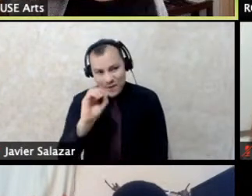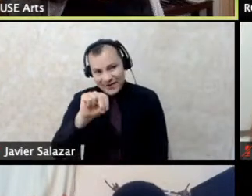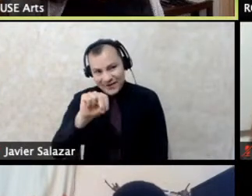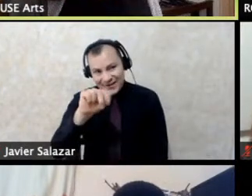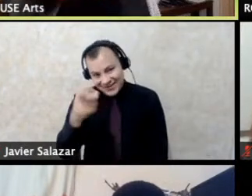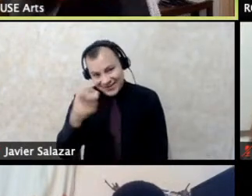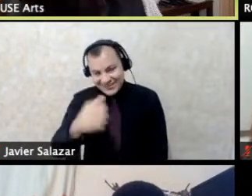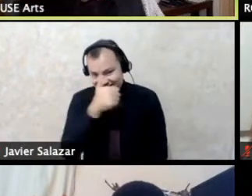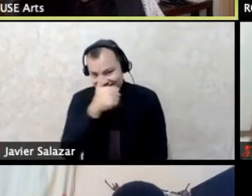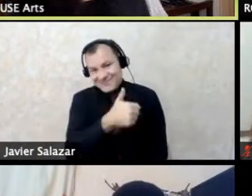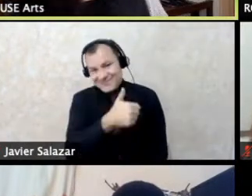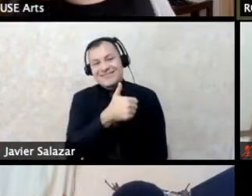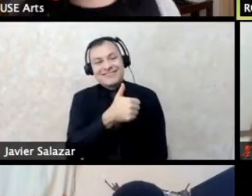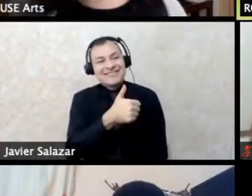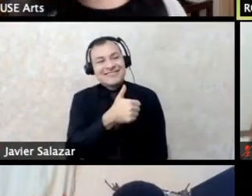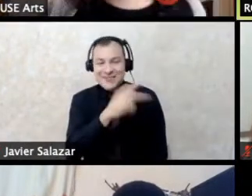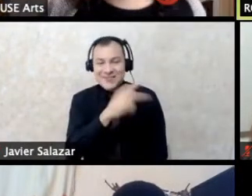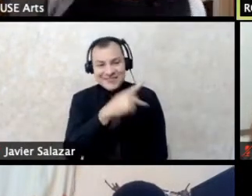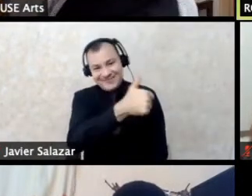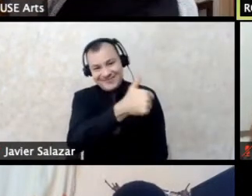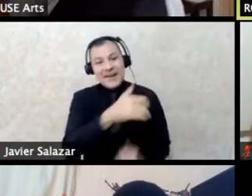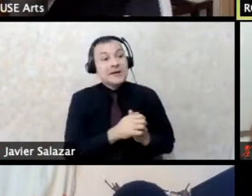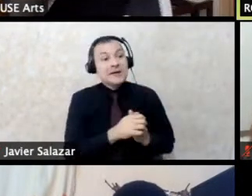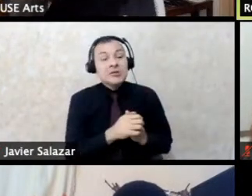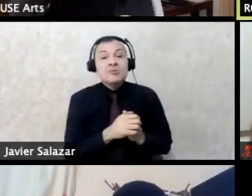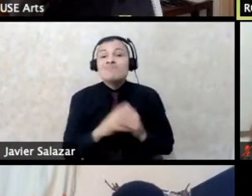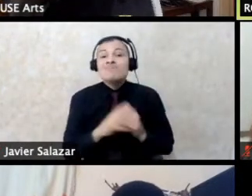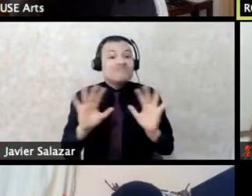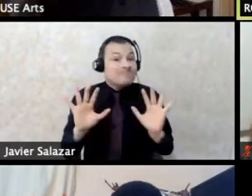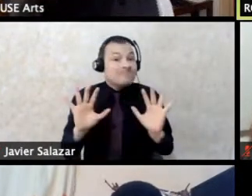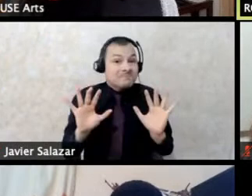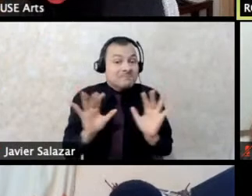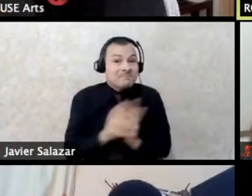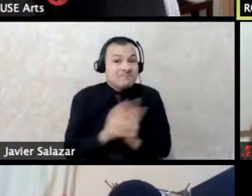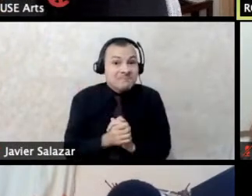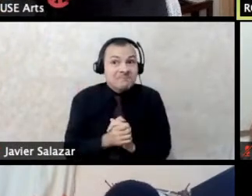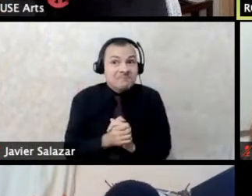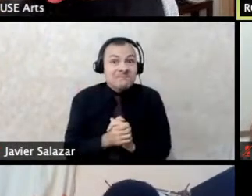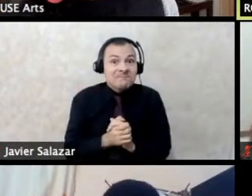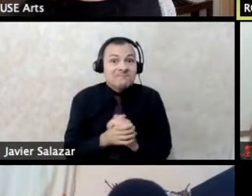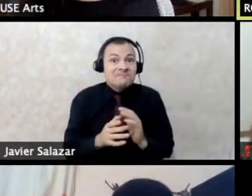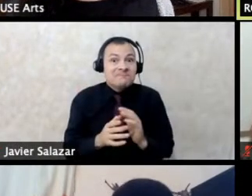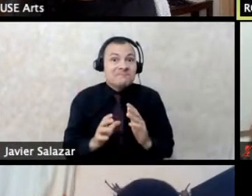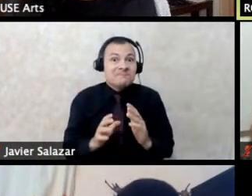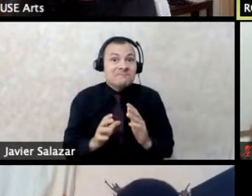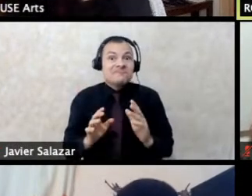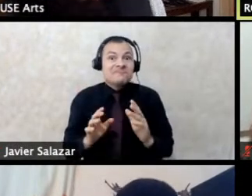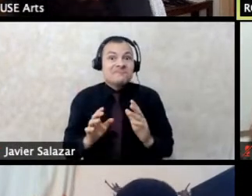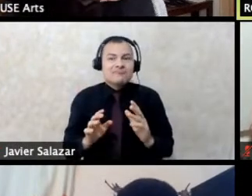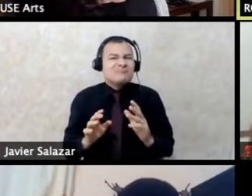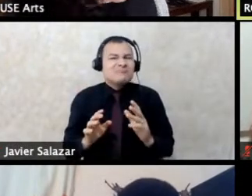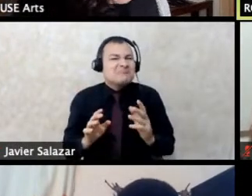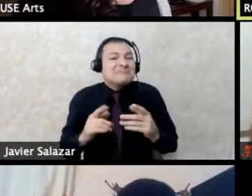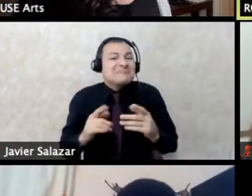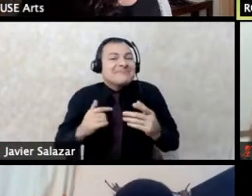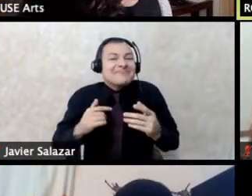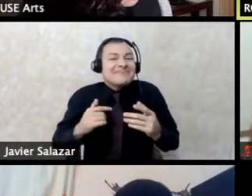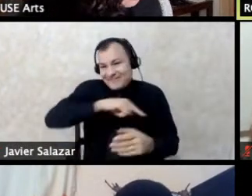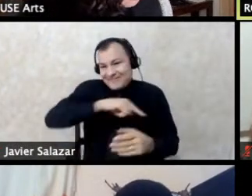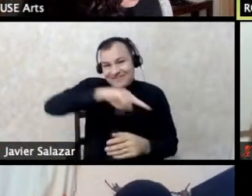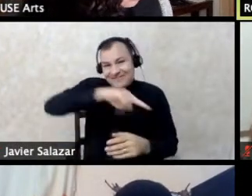Okay. Bien, pues hemos hecho unos ejercicios bien interesantes de trabajo comunitario, como les